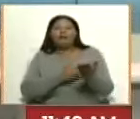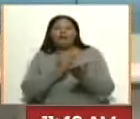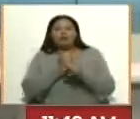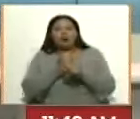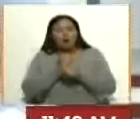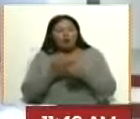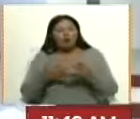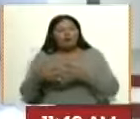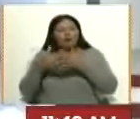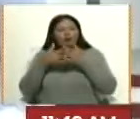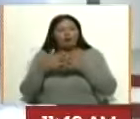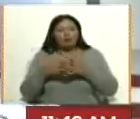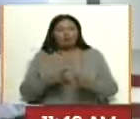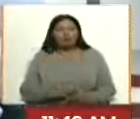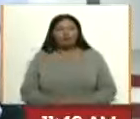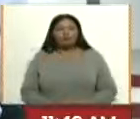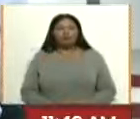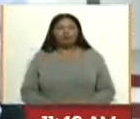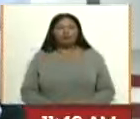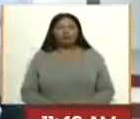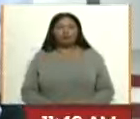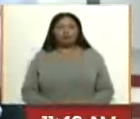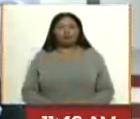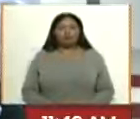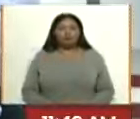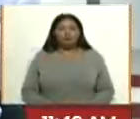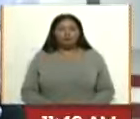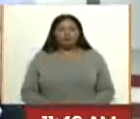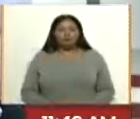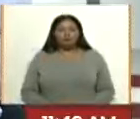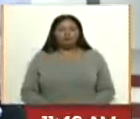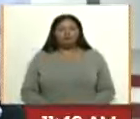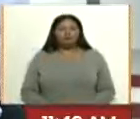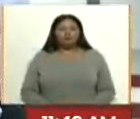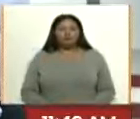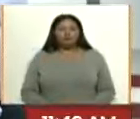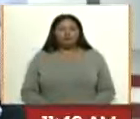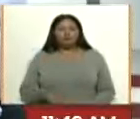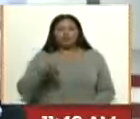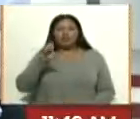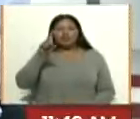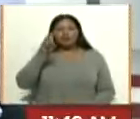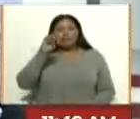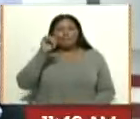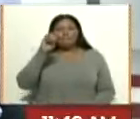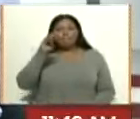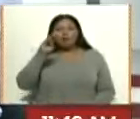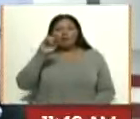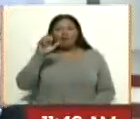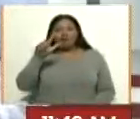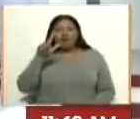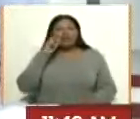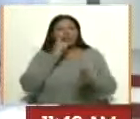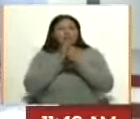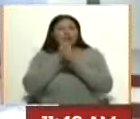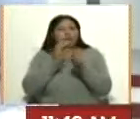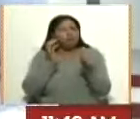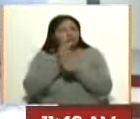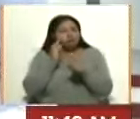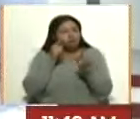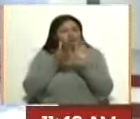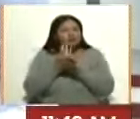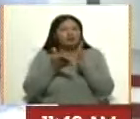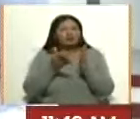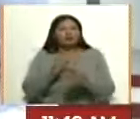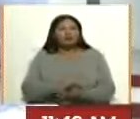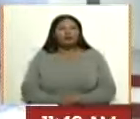norteamericano. Sí, recordemos que la ExxonMobil, y esto lo podemos ver en la página oficial de la ExxonMobil allí en Internet, habla de que en